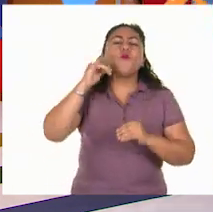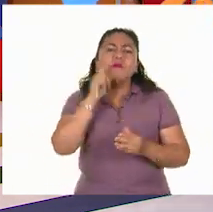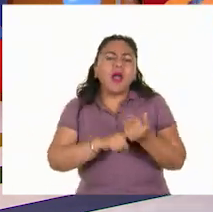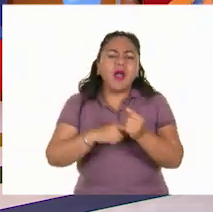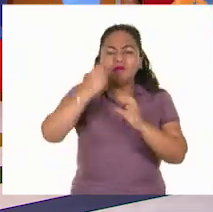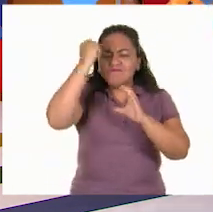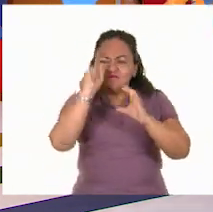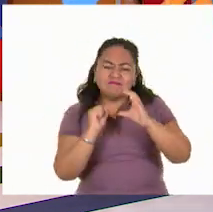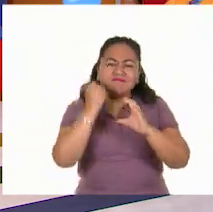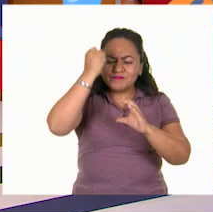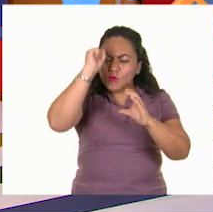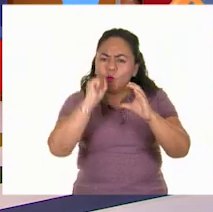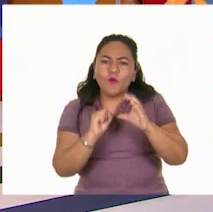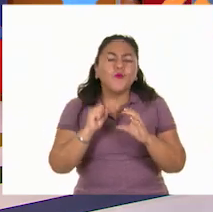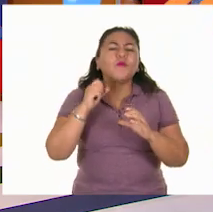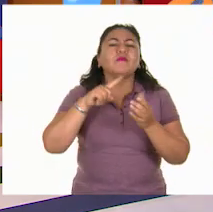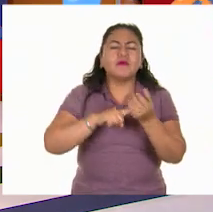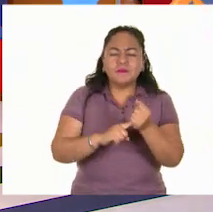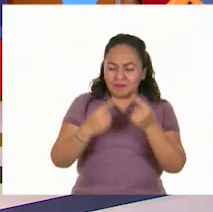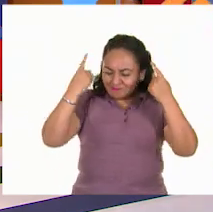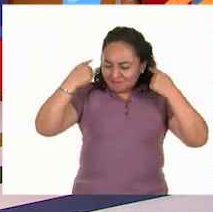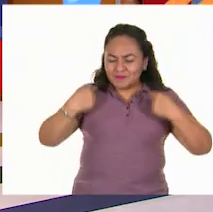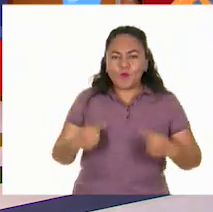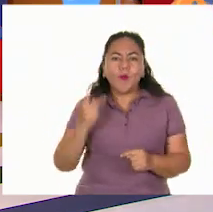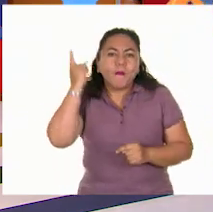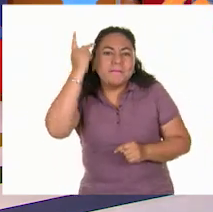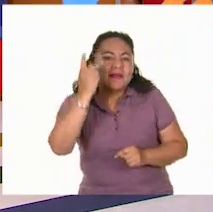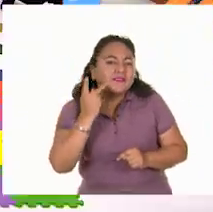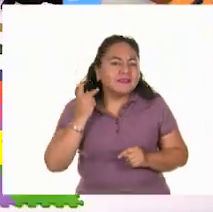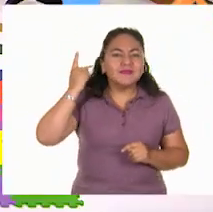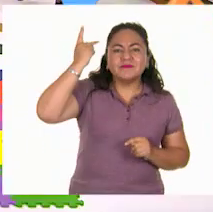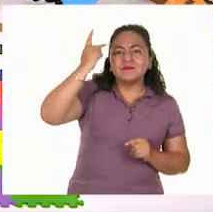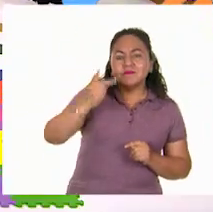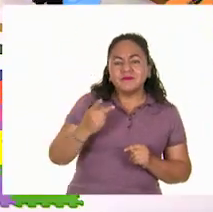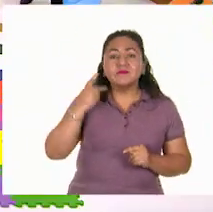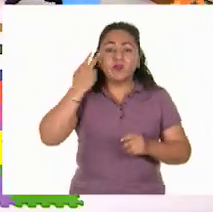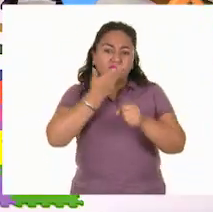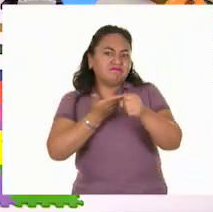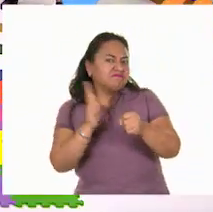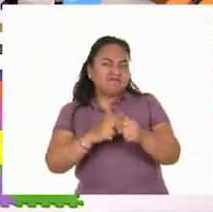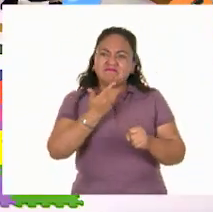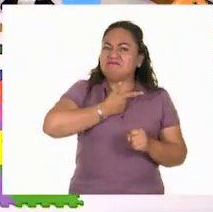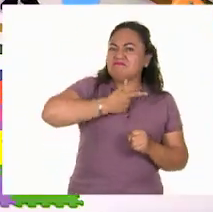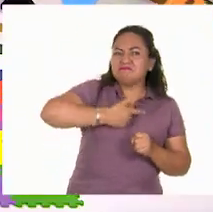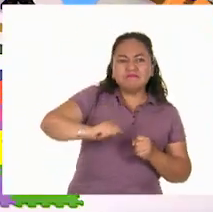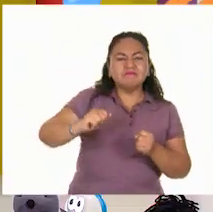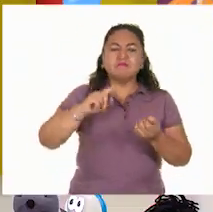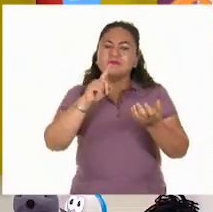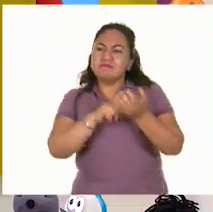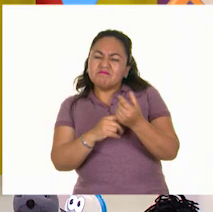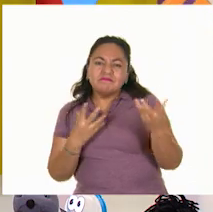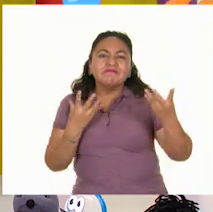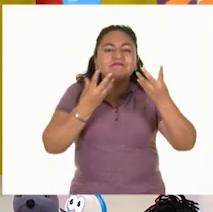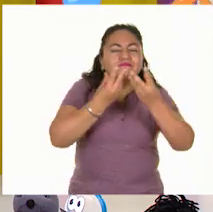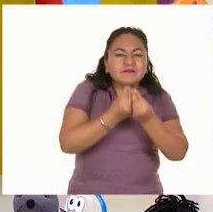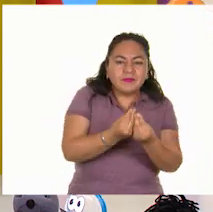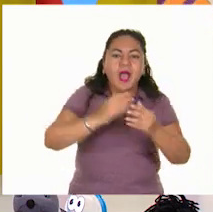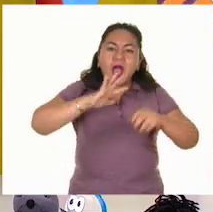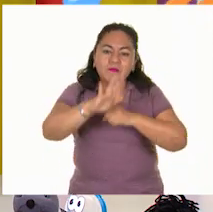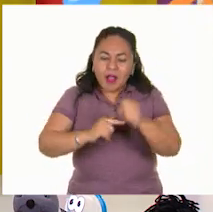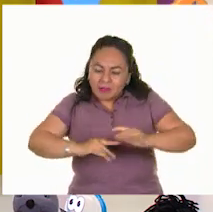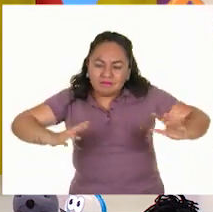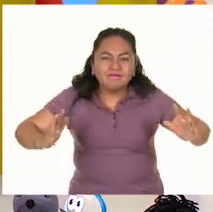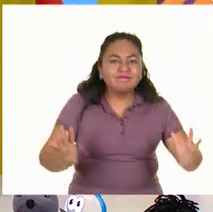mesa y se ve como una princesa. No le gustan hospitales, pinta cuadros originales y rescata a los